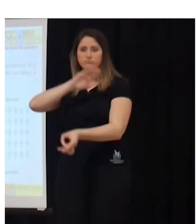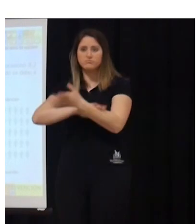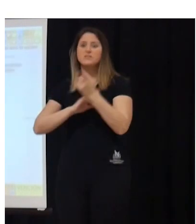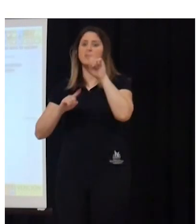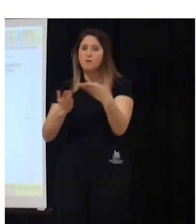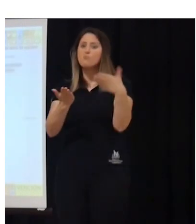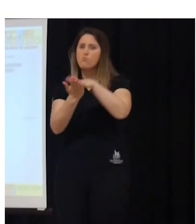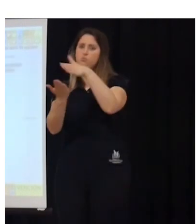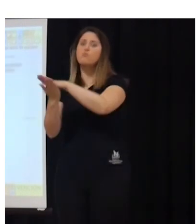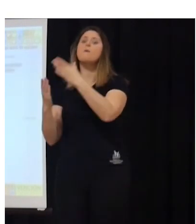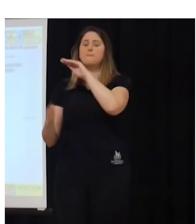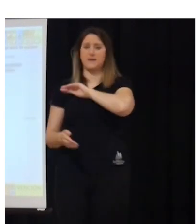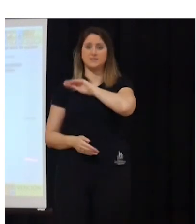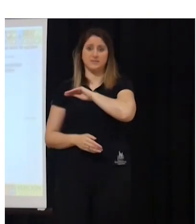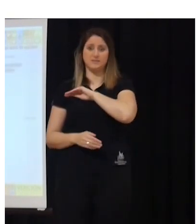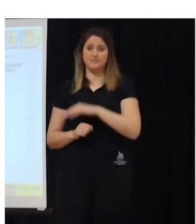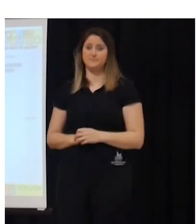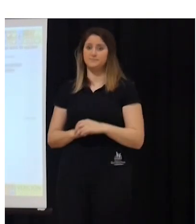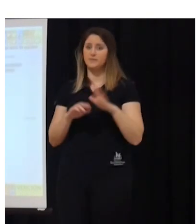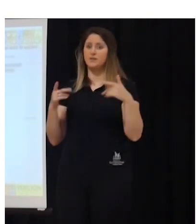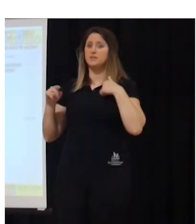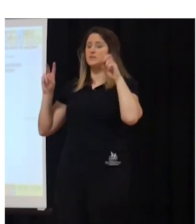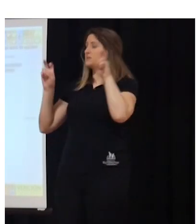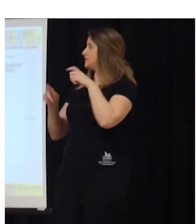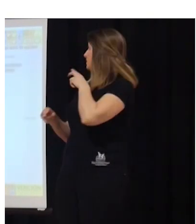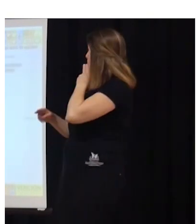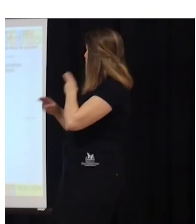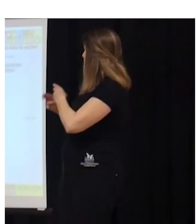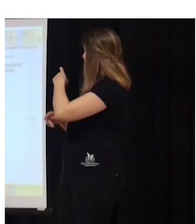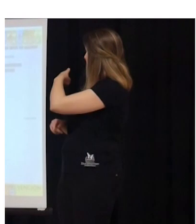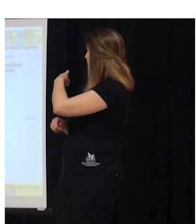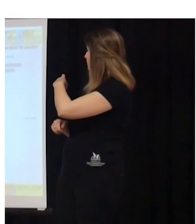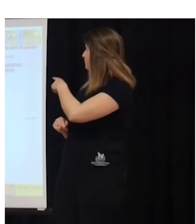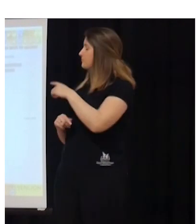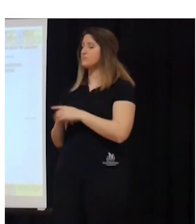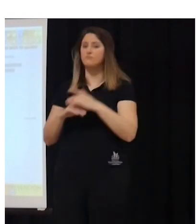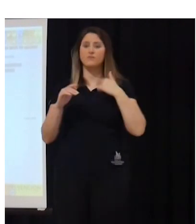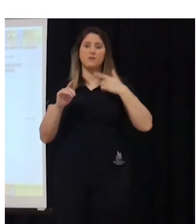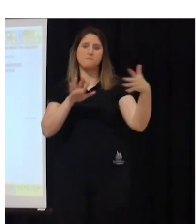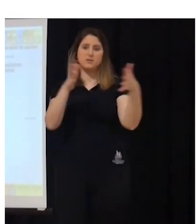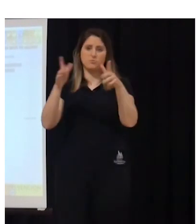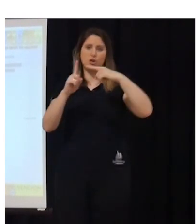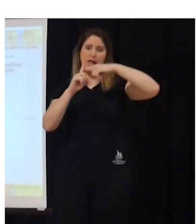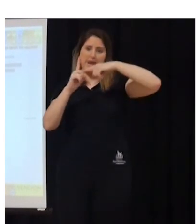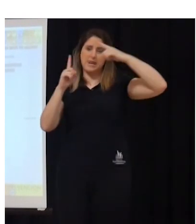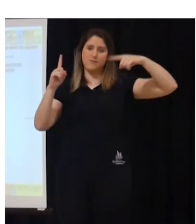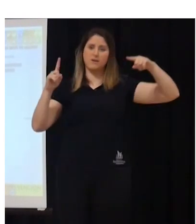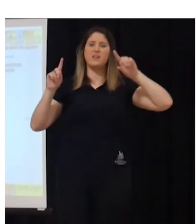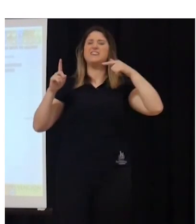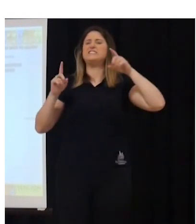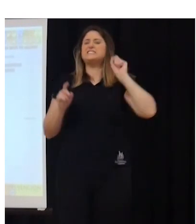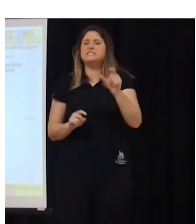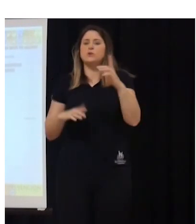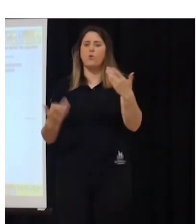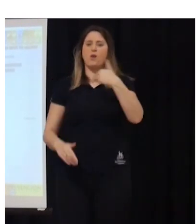mucha mortalidad. Este es el top 10, los cánceres más frecuentes que aparecen en la población. Pulmón,